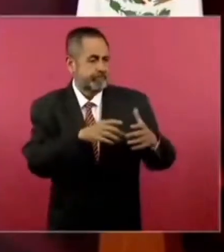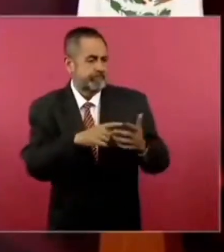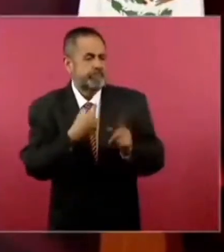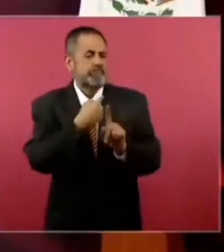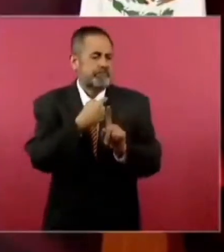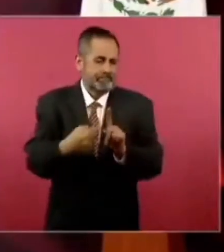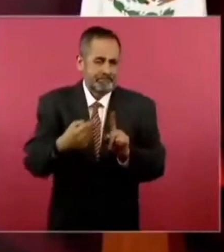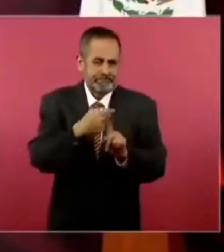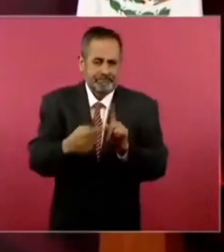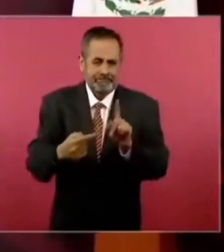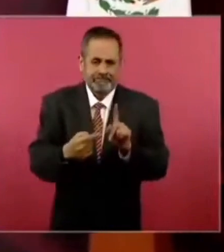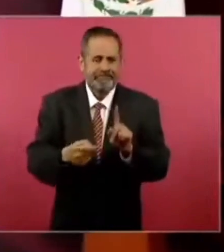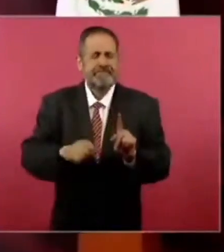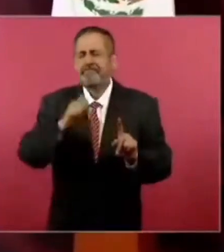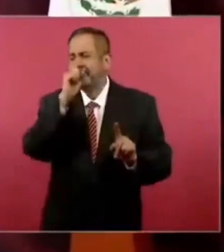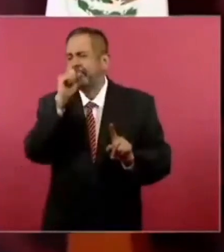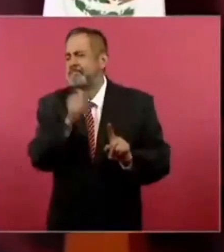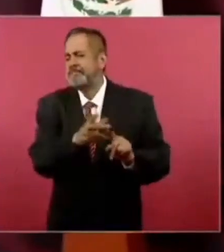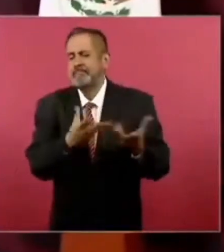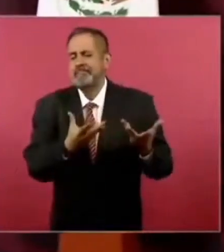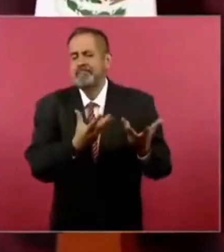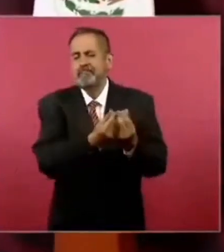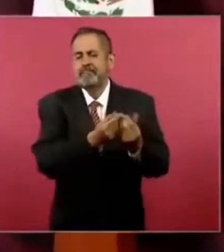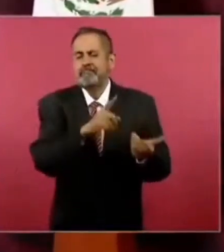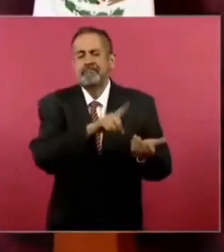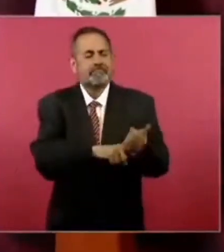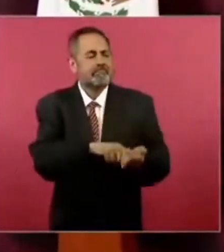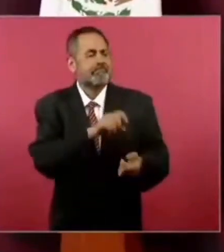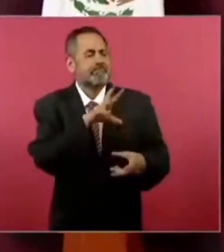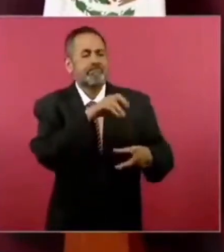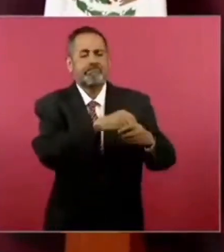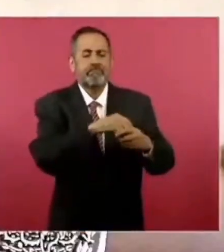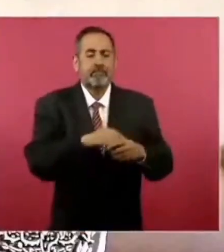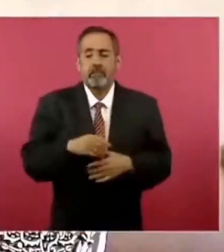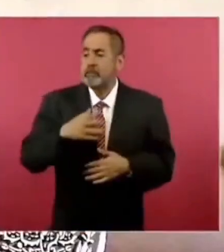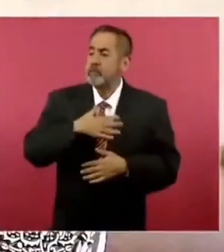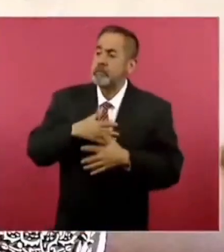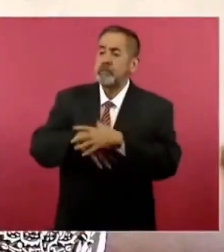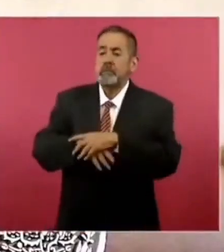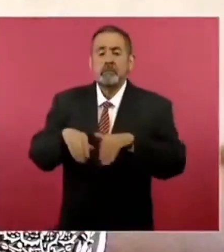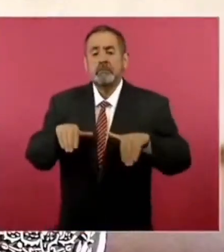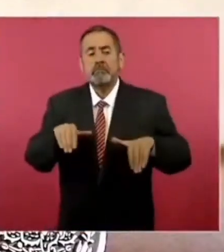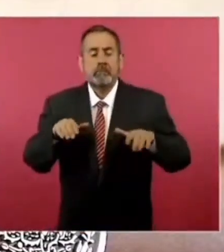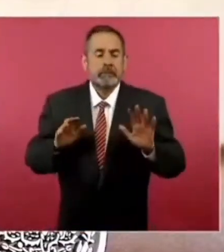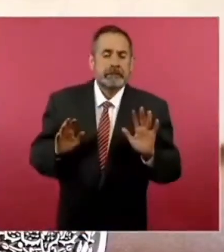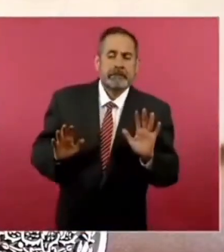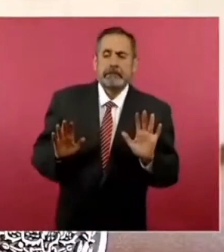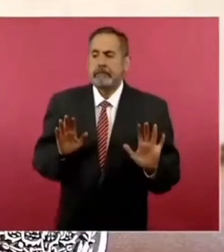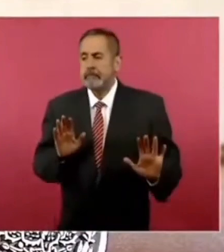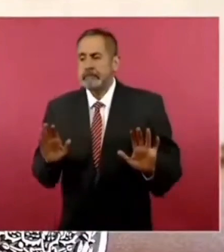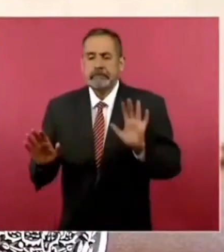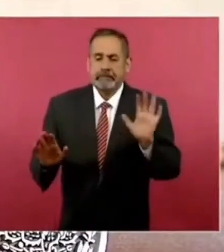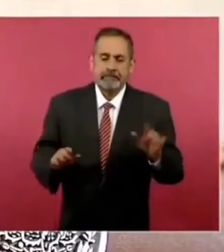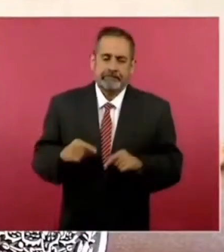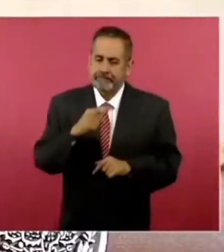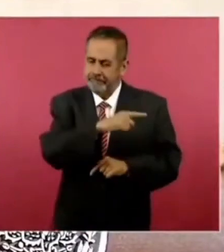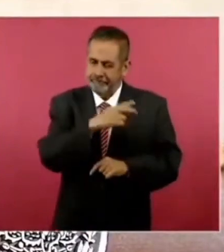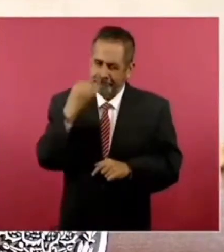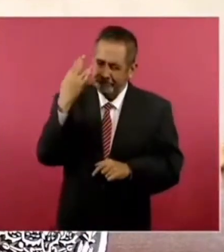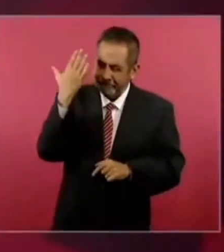no son más que conservadores más despiertos.